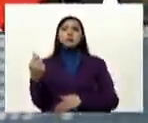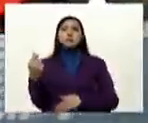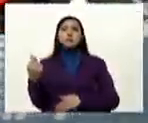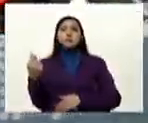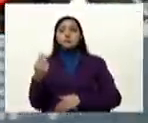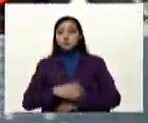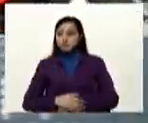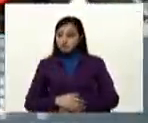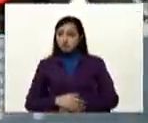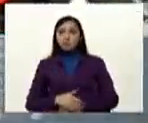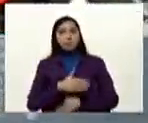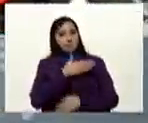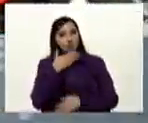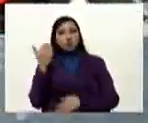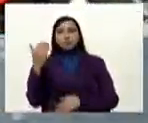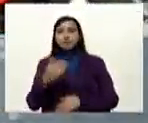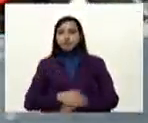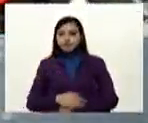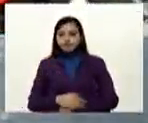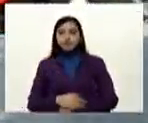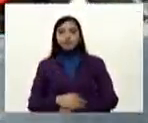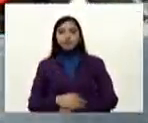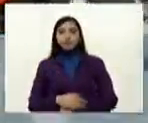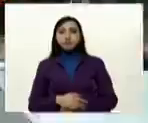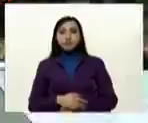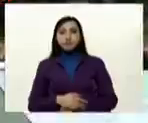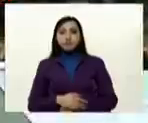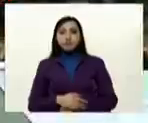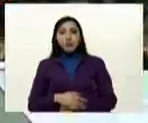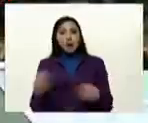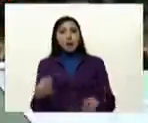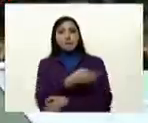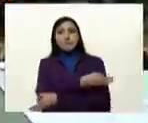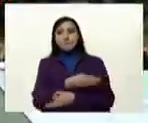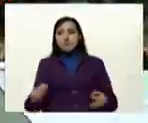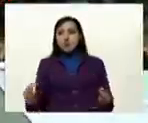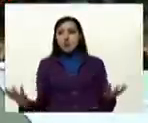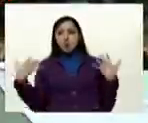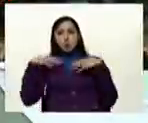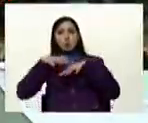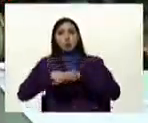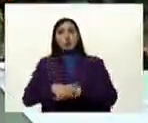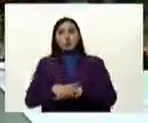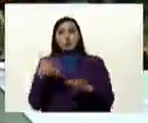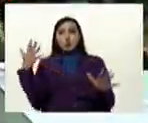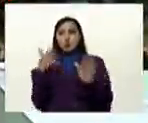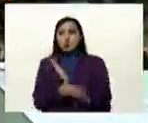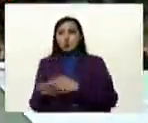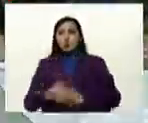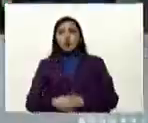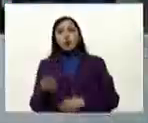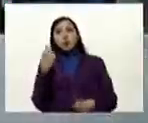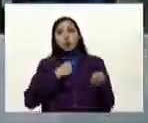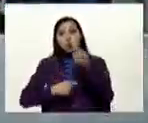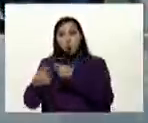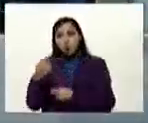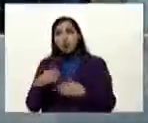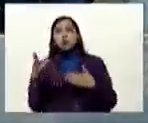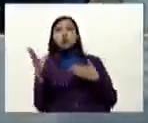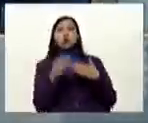a recuperar en una combinación perfecta entre un comercio en